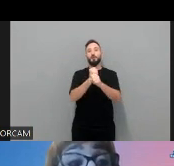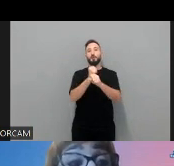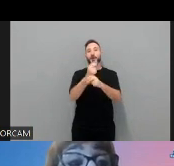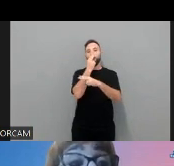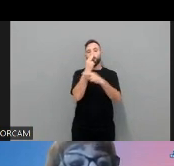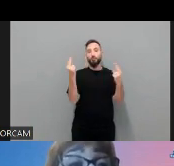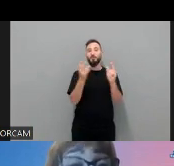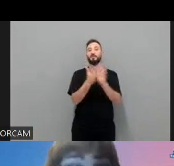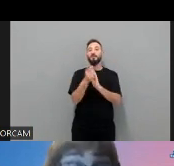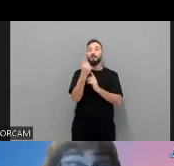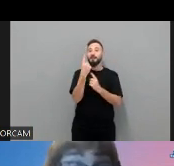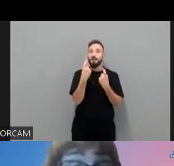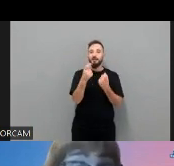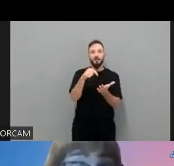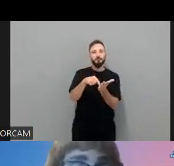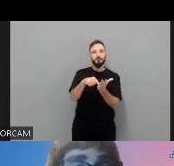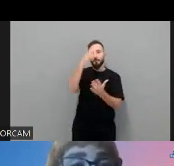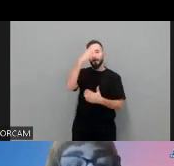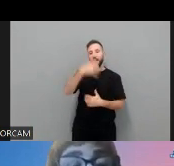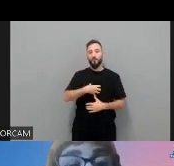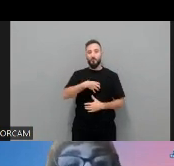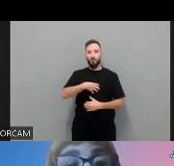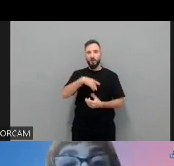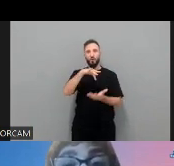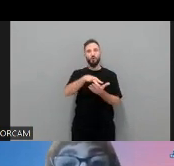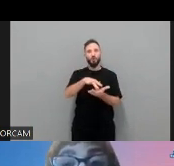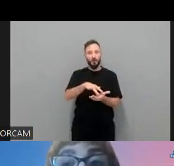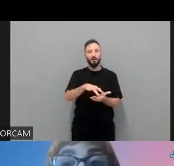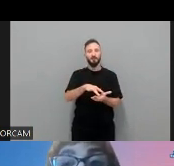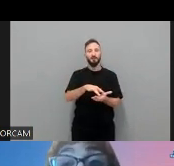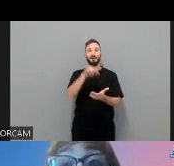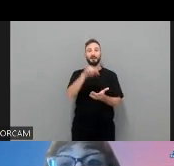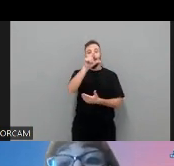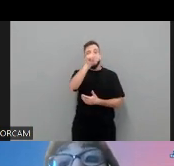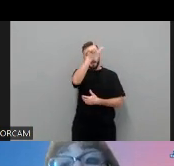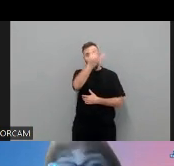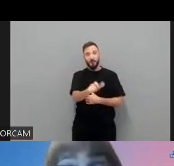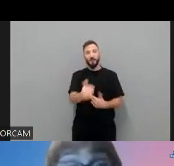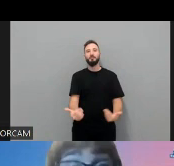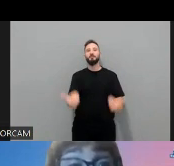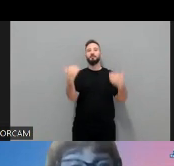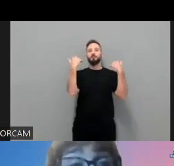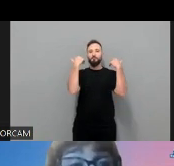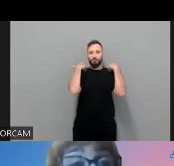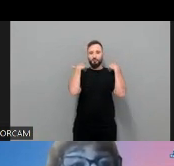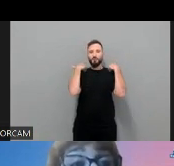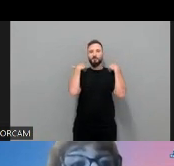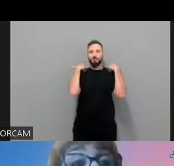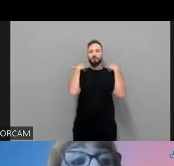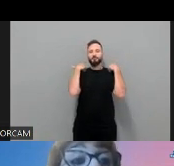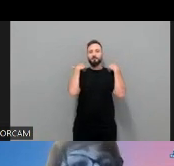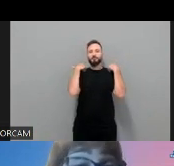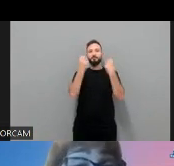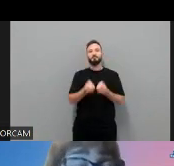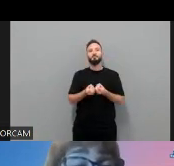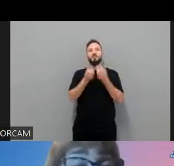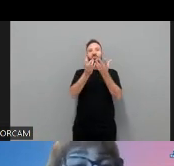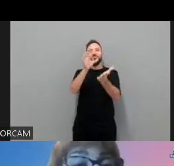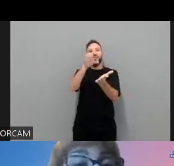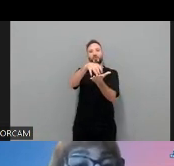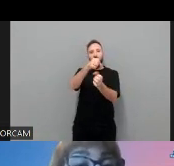a solicitar es que si hay un funcionario o funcionaria, que ese se pronuncie el centro de trabajo